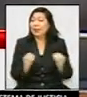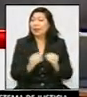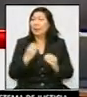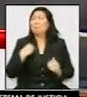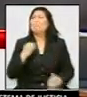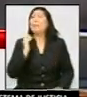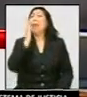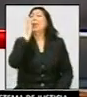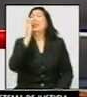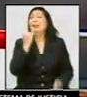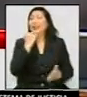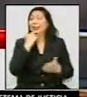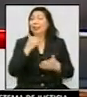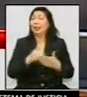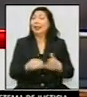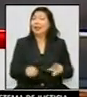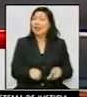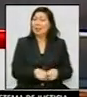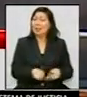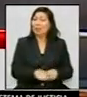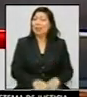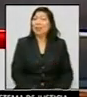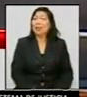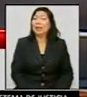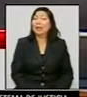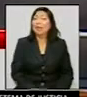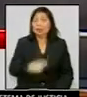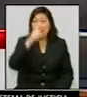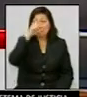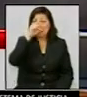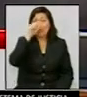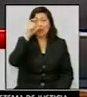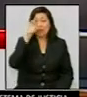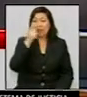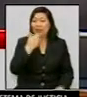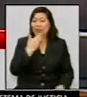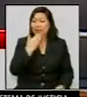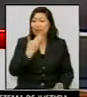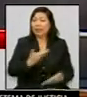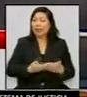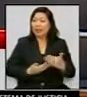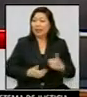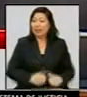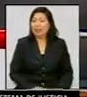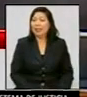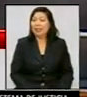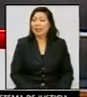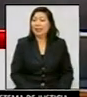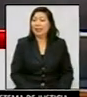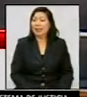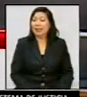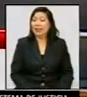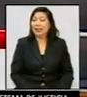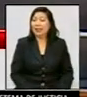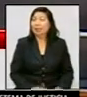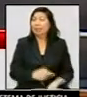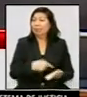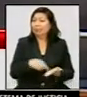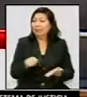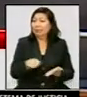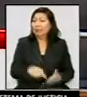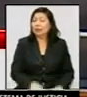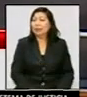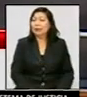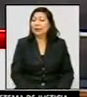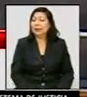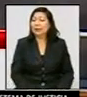dictador, como también lo está haciendo el señor Martín Vizcarra, que se pretende lanzar